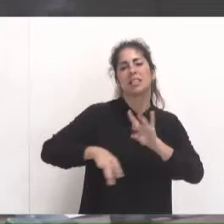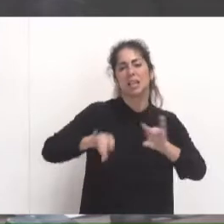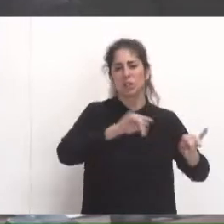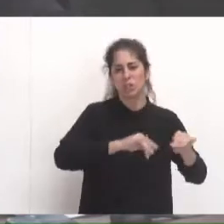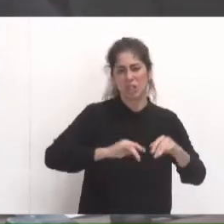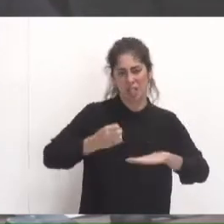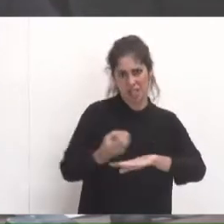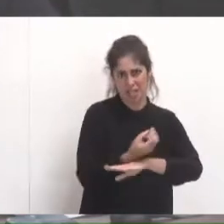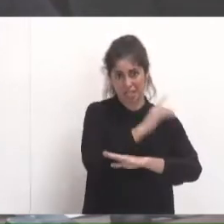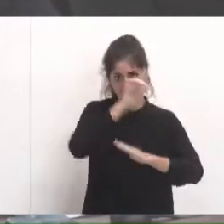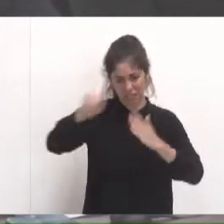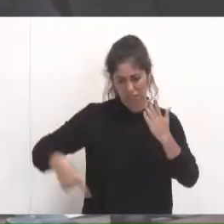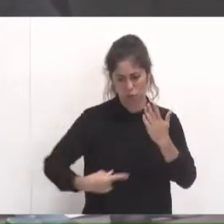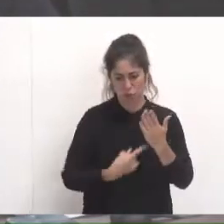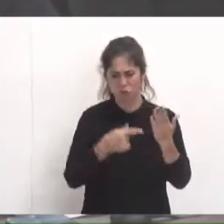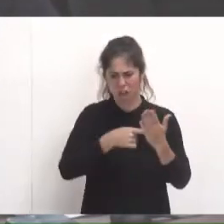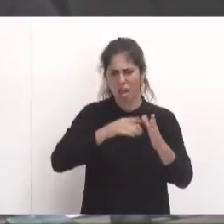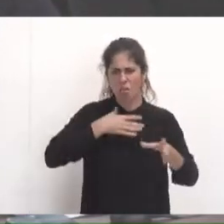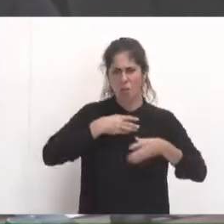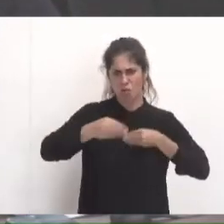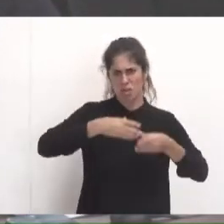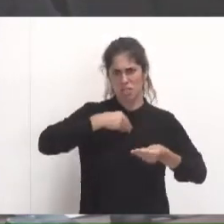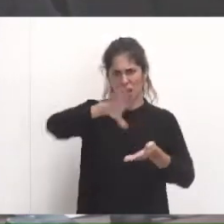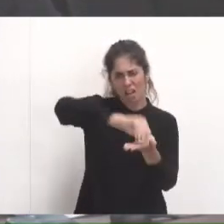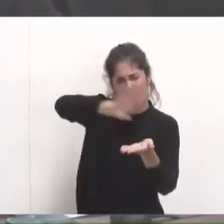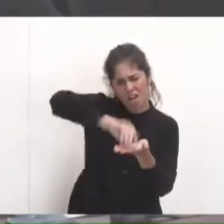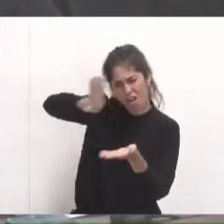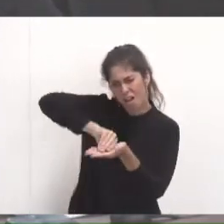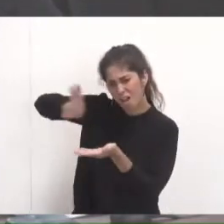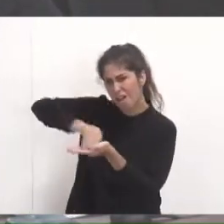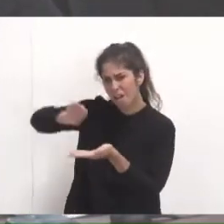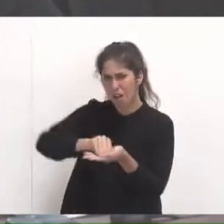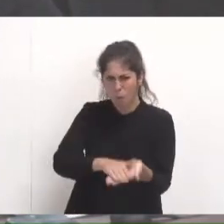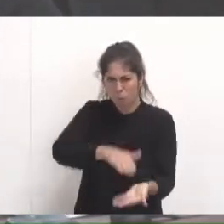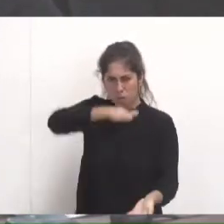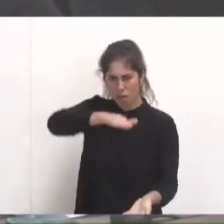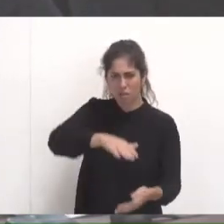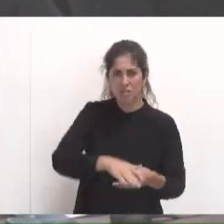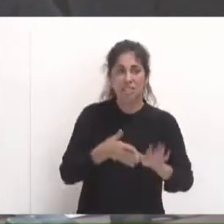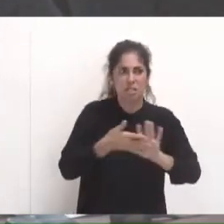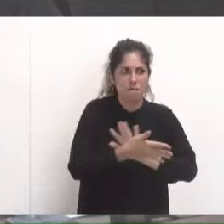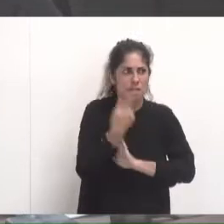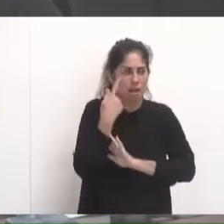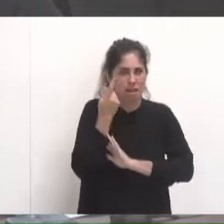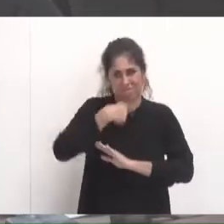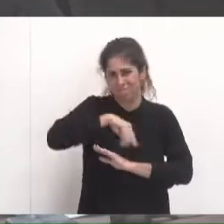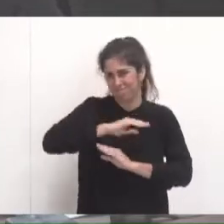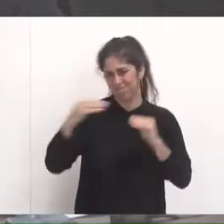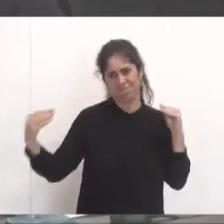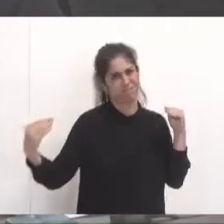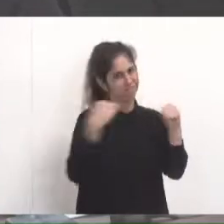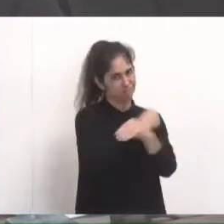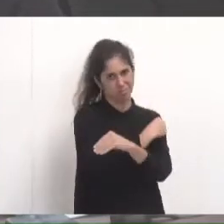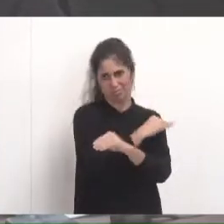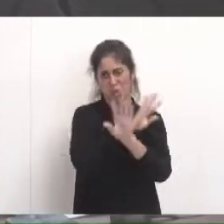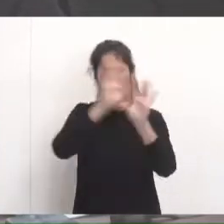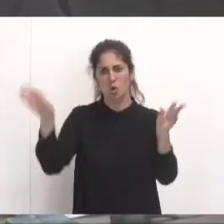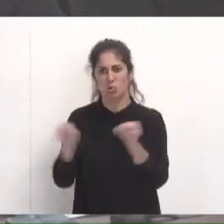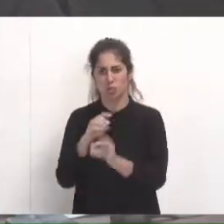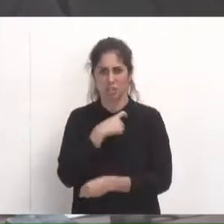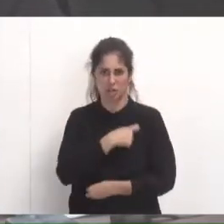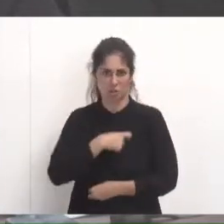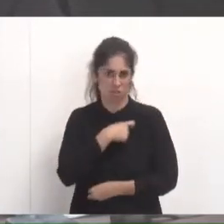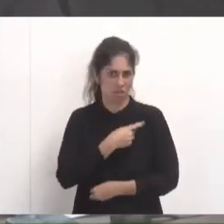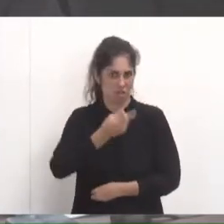amplia y vasta documentación. Por tanto, no cabe y no podemos compartir en modo alguno las conclusiones de ese comité por las razones